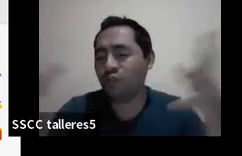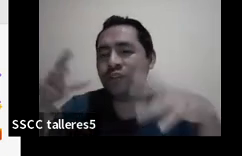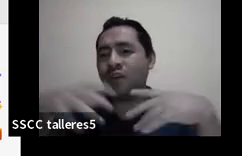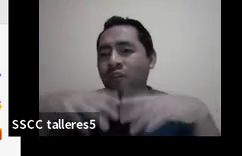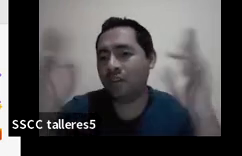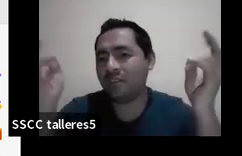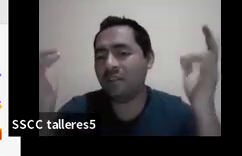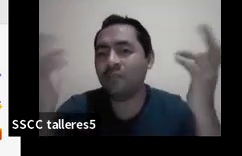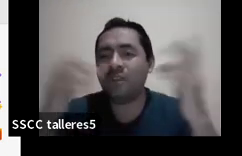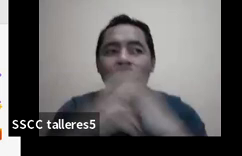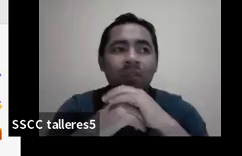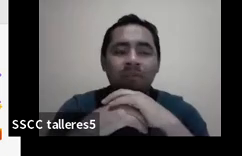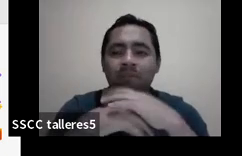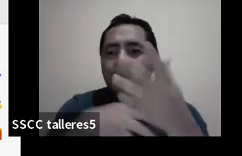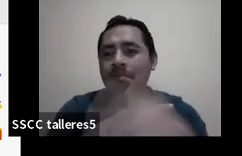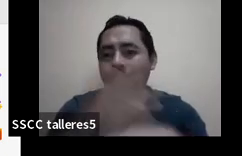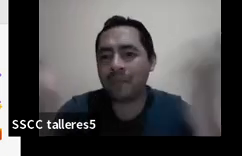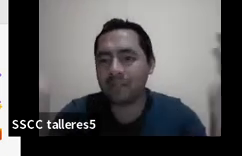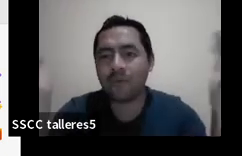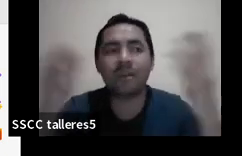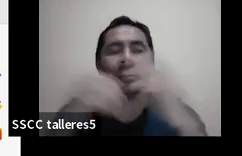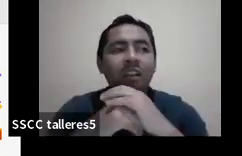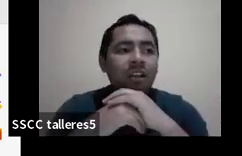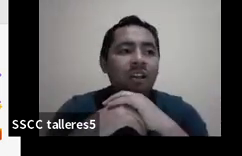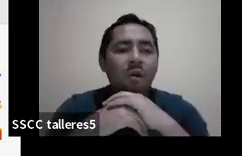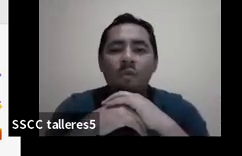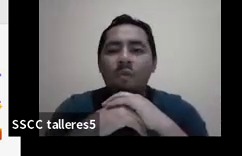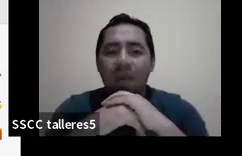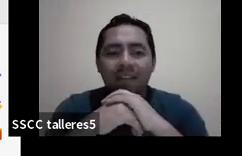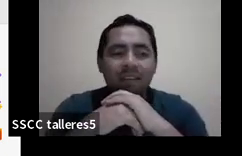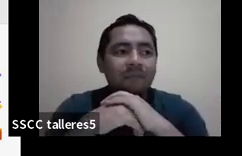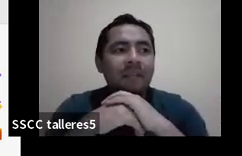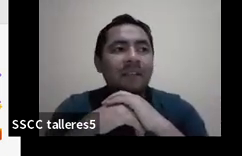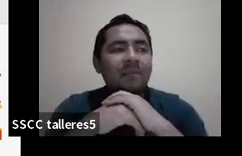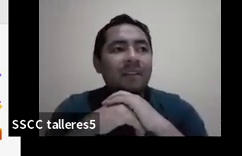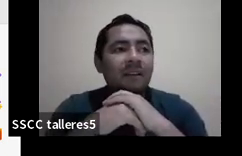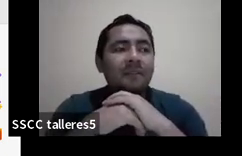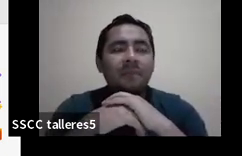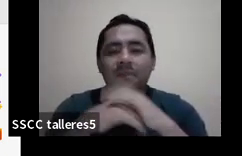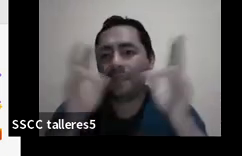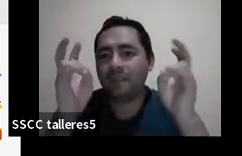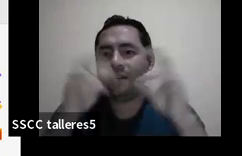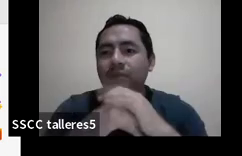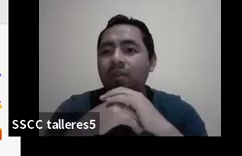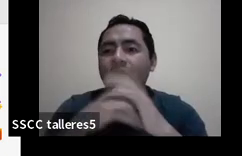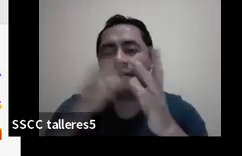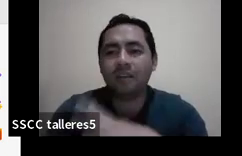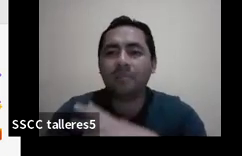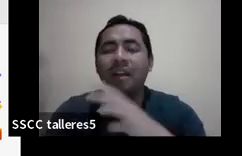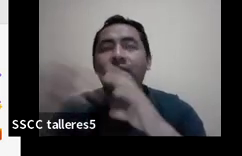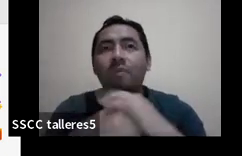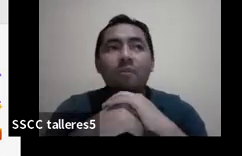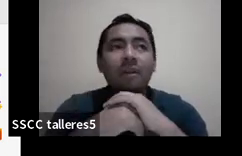moscas en un solo saco y eres inclusivo. O sea, vas a causar muerte prácticamente, ¿ya? Entre